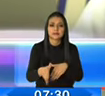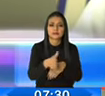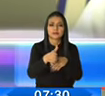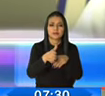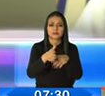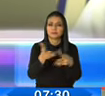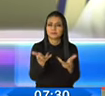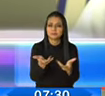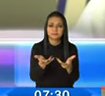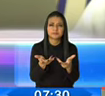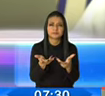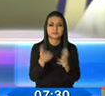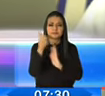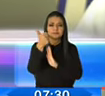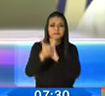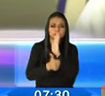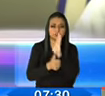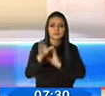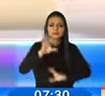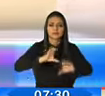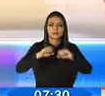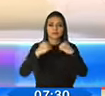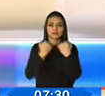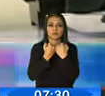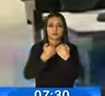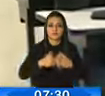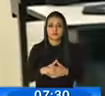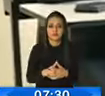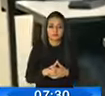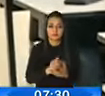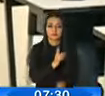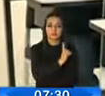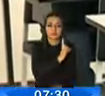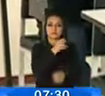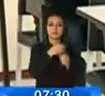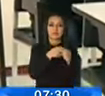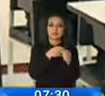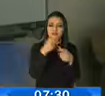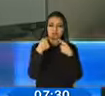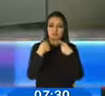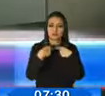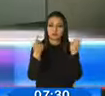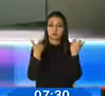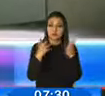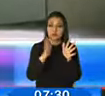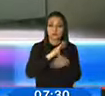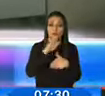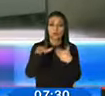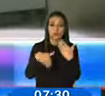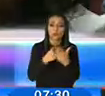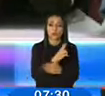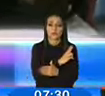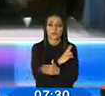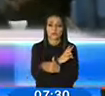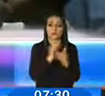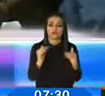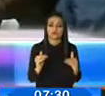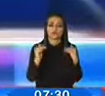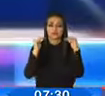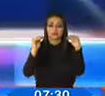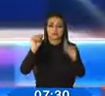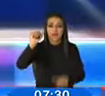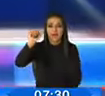veterinaria, educación, artes y ciencias sociales. Las universidades que participarán en esta convocatoria son todas aquellas que se encuentran en categoría